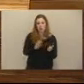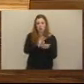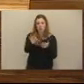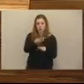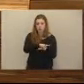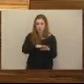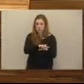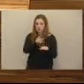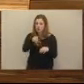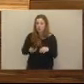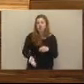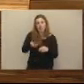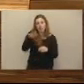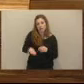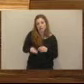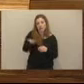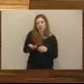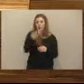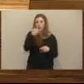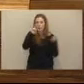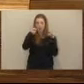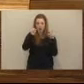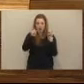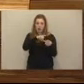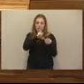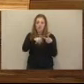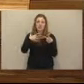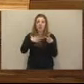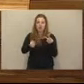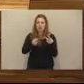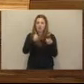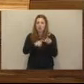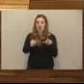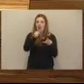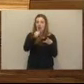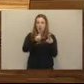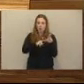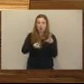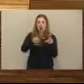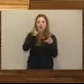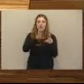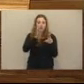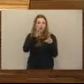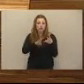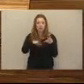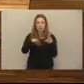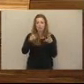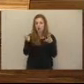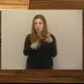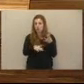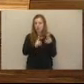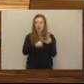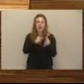básicos y fundamentales como la educación, la sanidad, el agua, los residuos, las pensiones y las